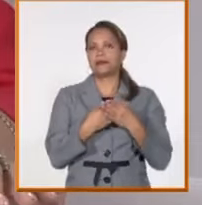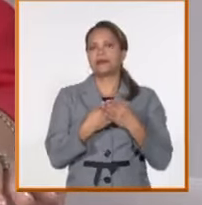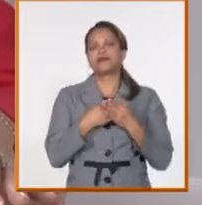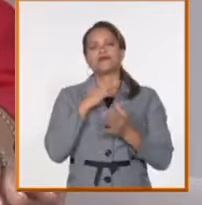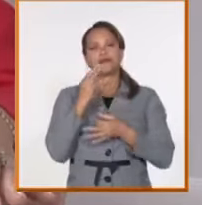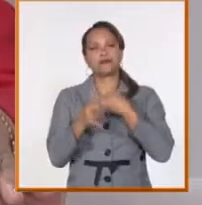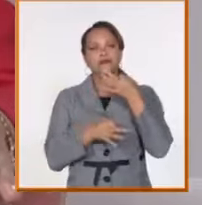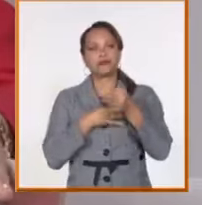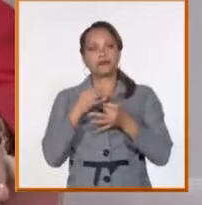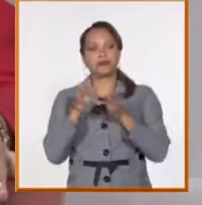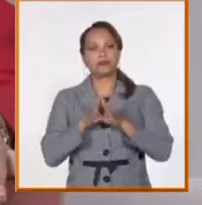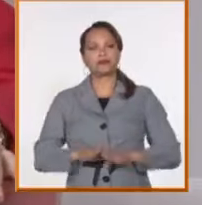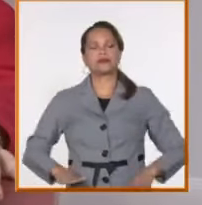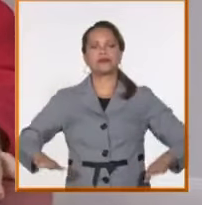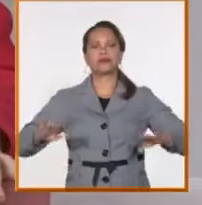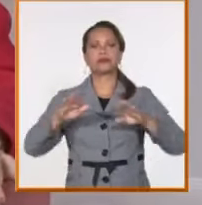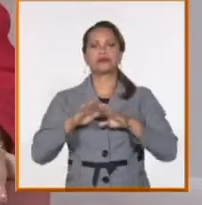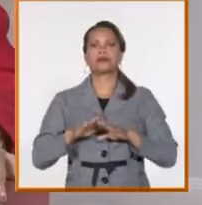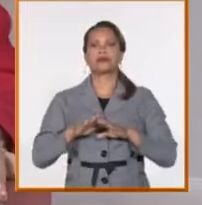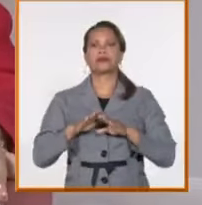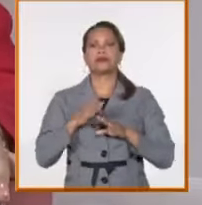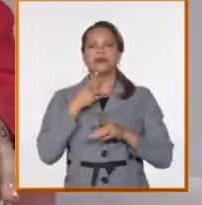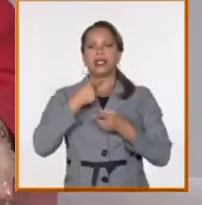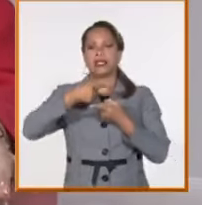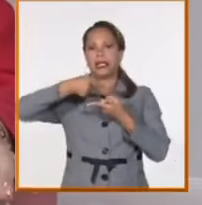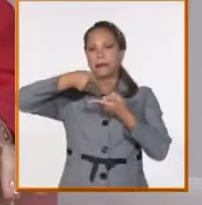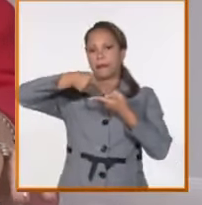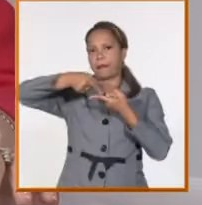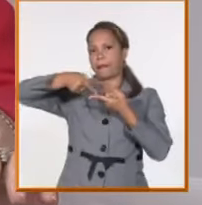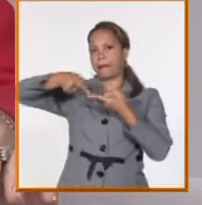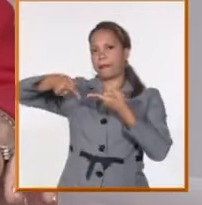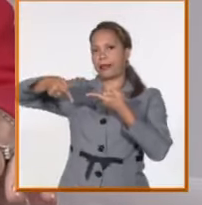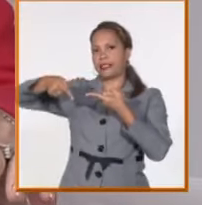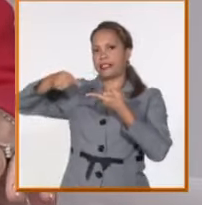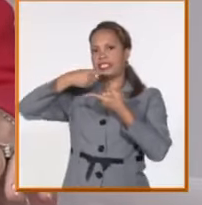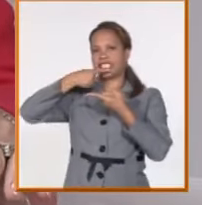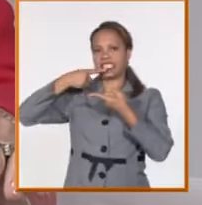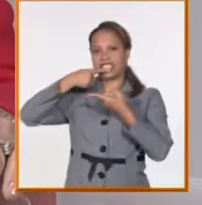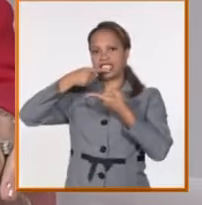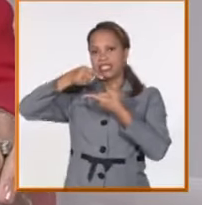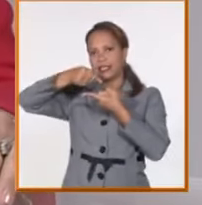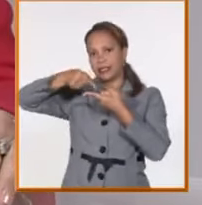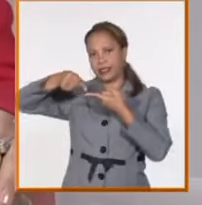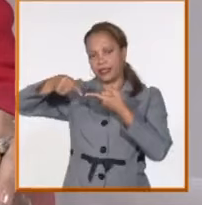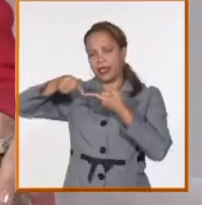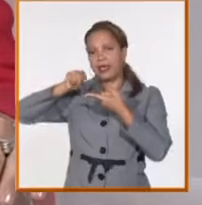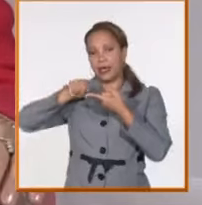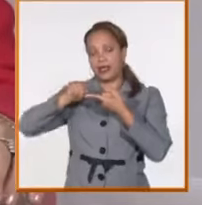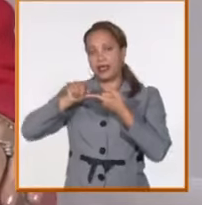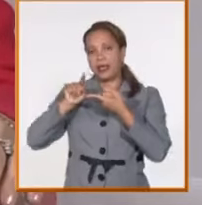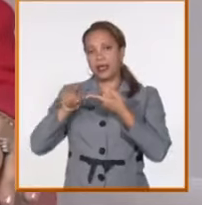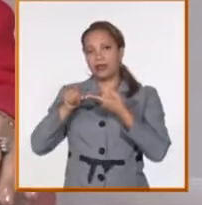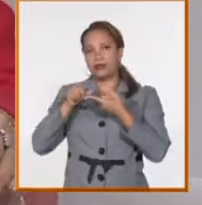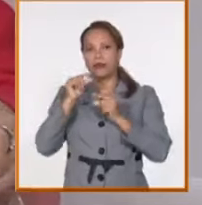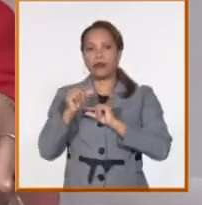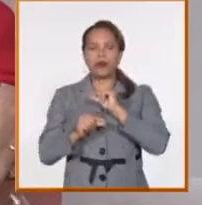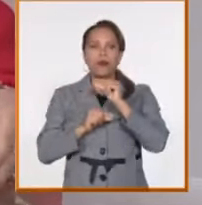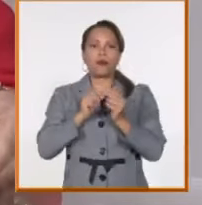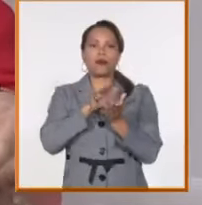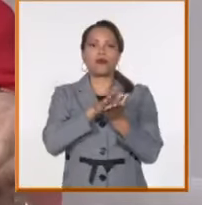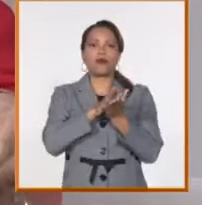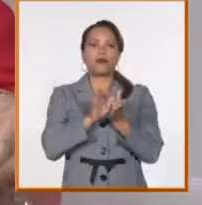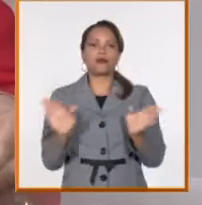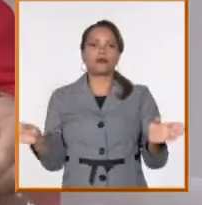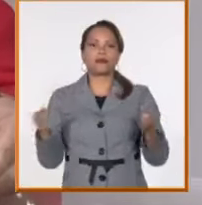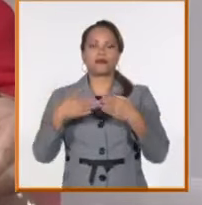hablado de él En esta propia mesa redonda que es el de la pasta dental el de la pasta dental eh acumula Hasta el cierre